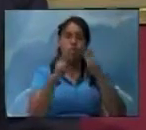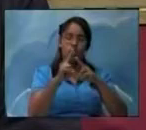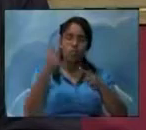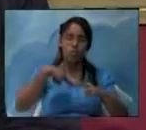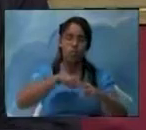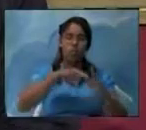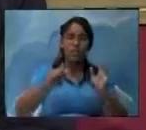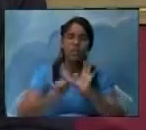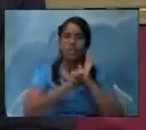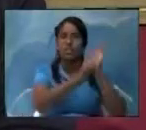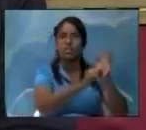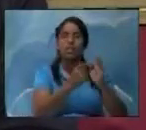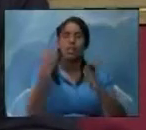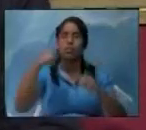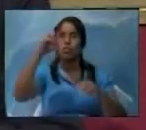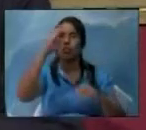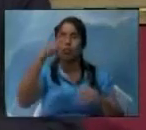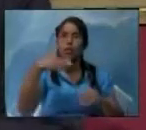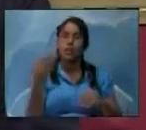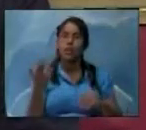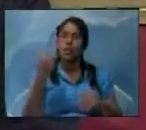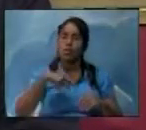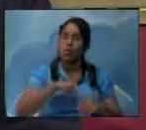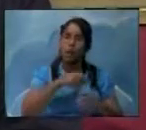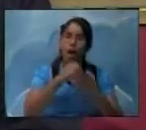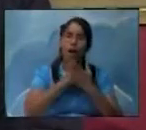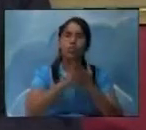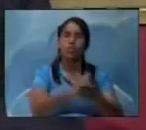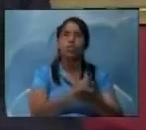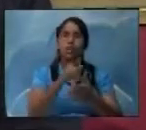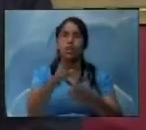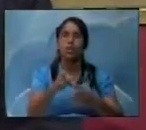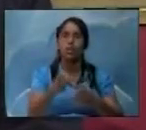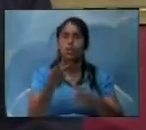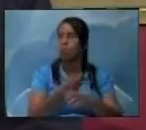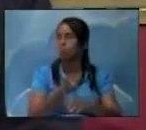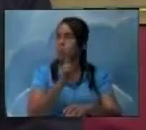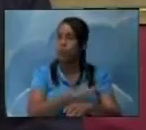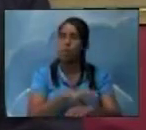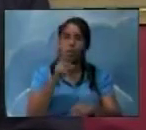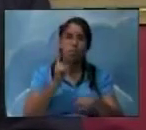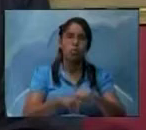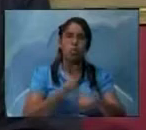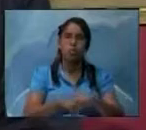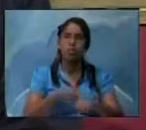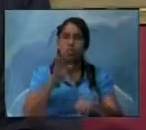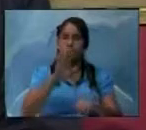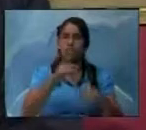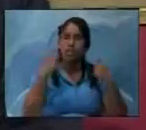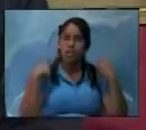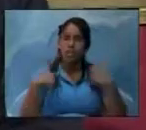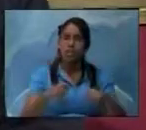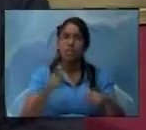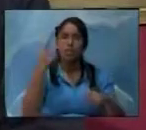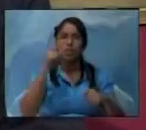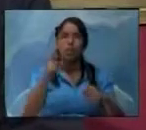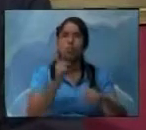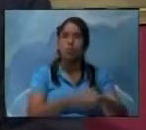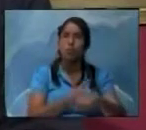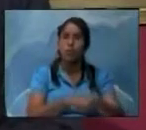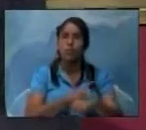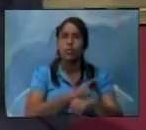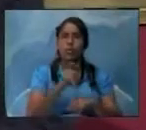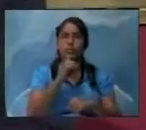nuestra situación. Tenemos un Dios que nos va a ayudar en los peores momentos. Así que si usted está atravesando por un